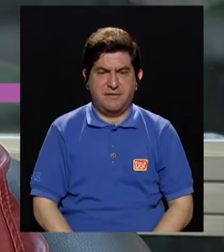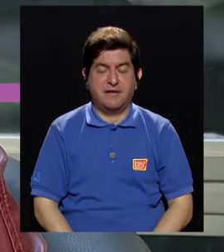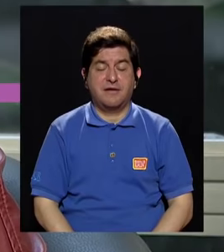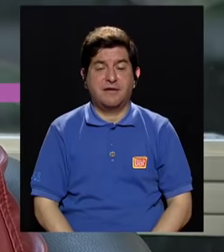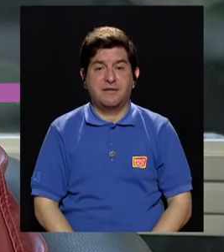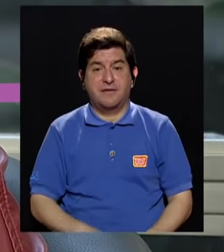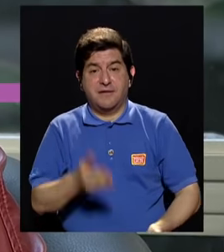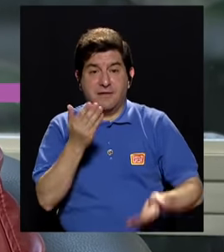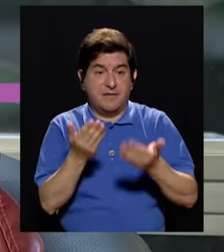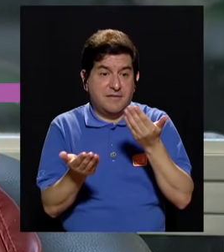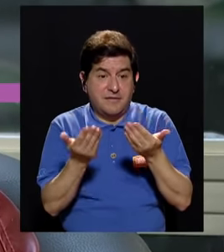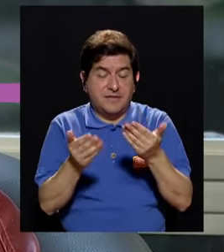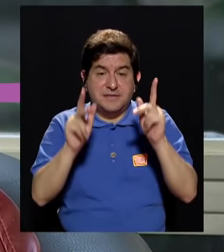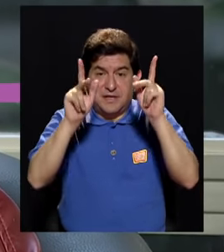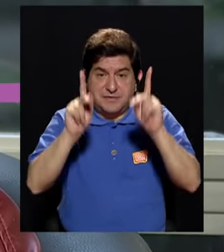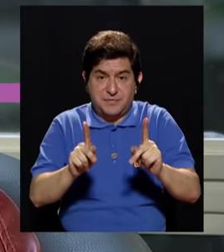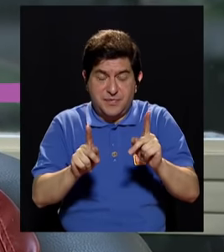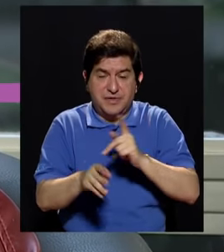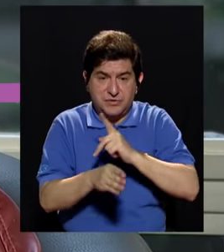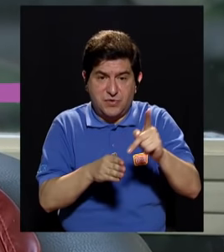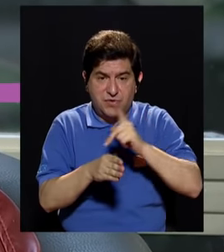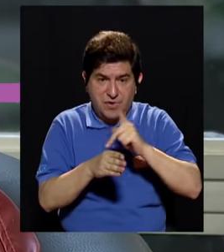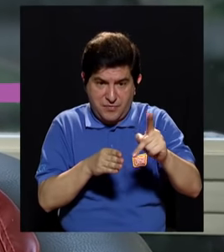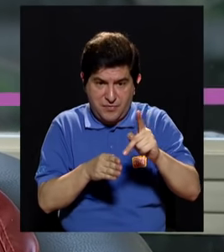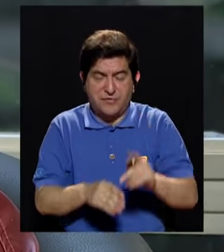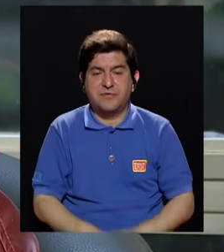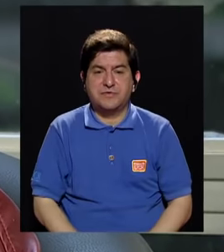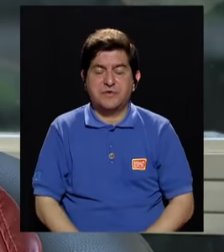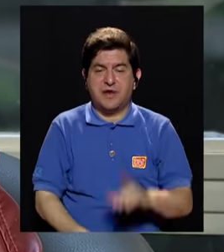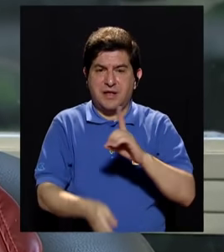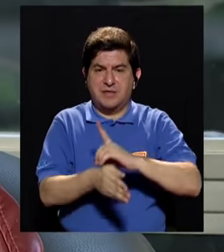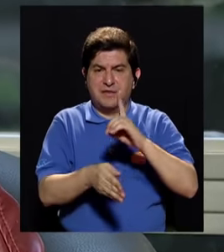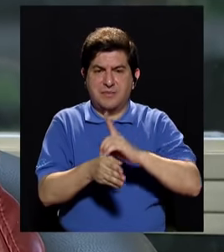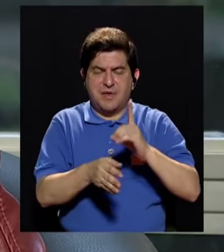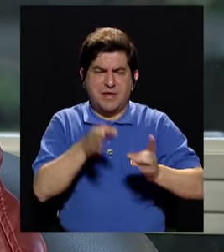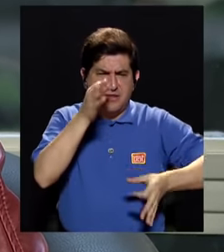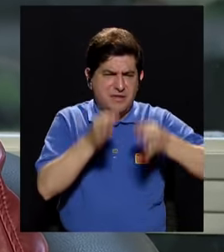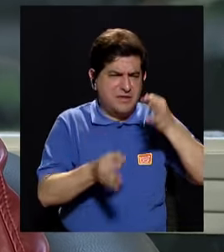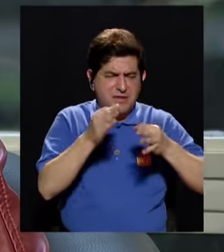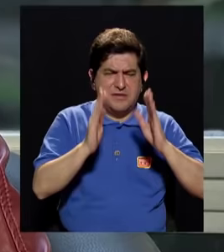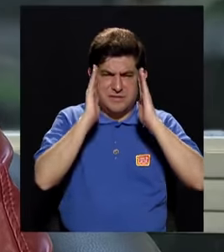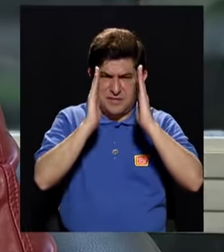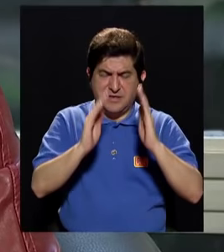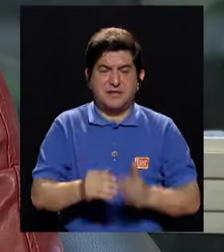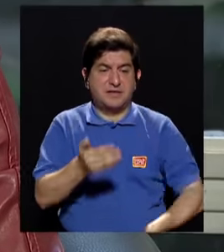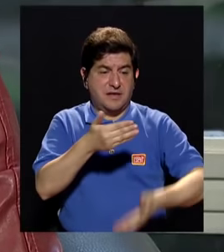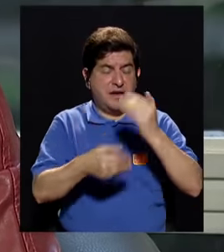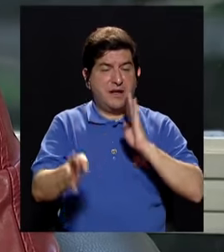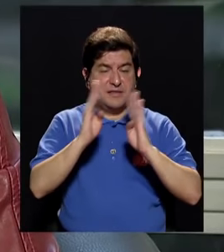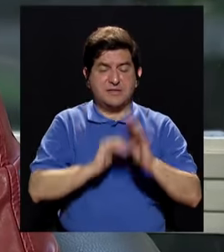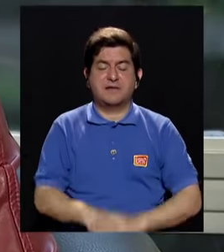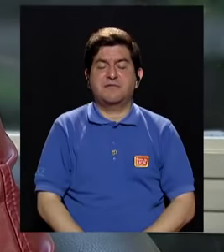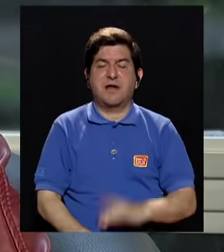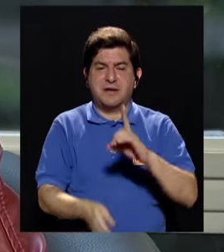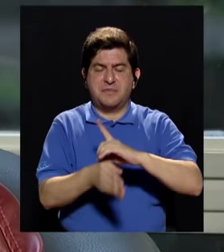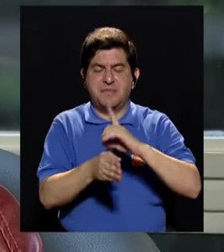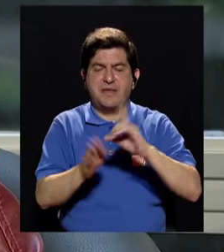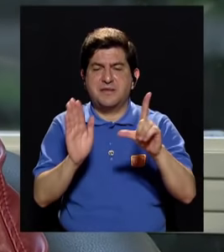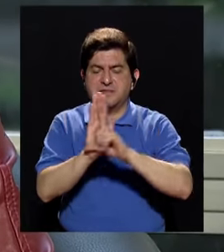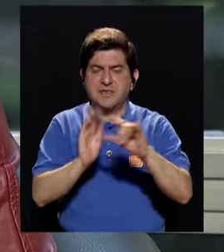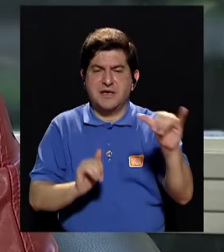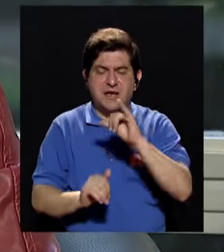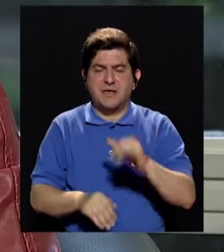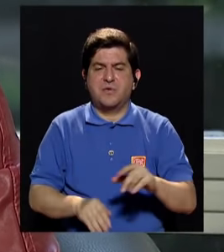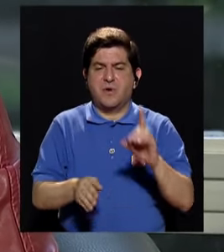lo Ojalá eh lo que tiene una persona un profesional en medicina forense verdad porque anteriormente estuvimos hablando de que medicina legal es igual a